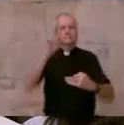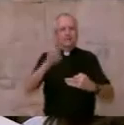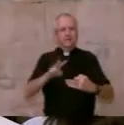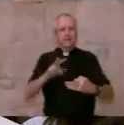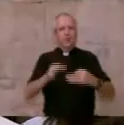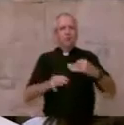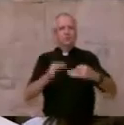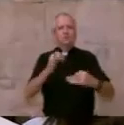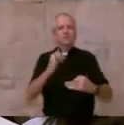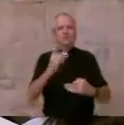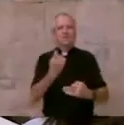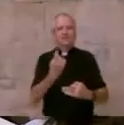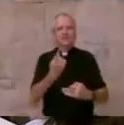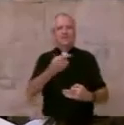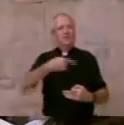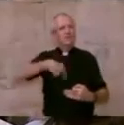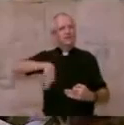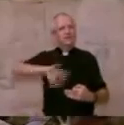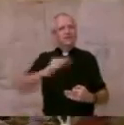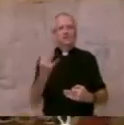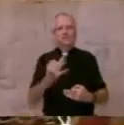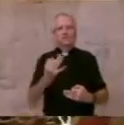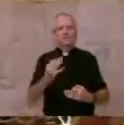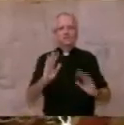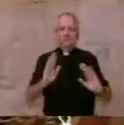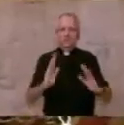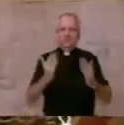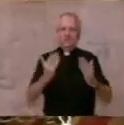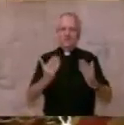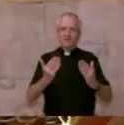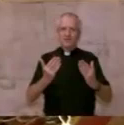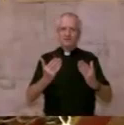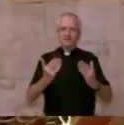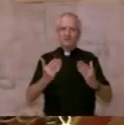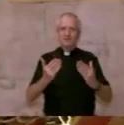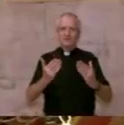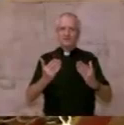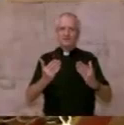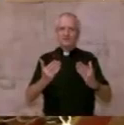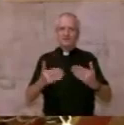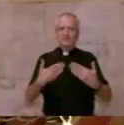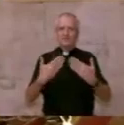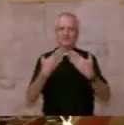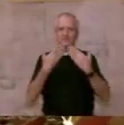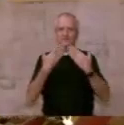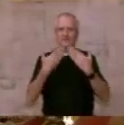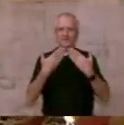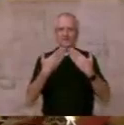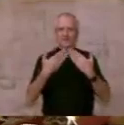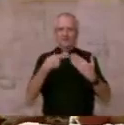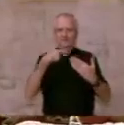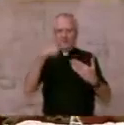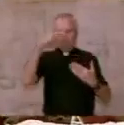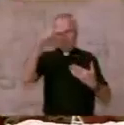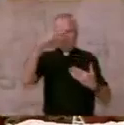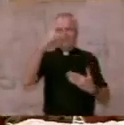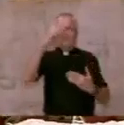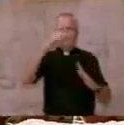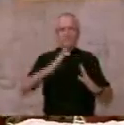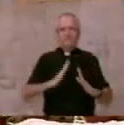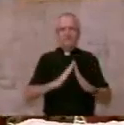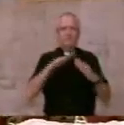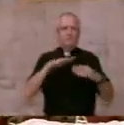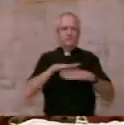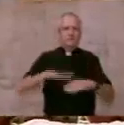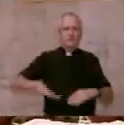Es realmente justo y necesario. En verdad es justo y necesario, es nuestro deber y salvación darte gracias siempre